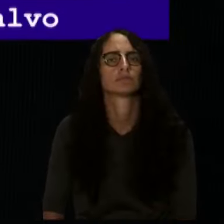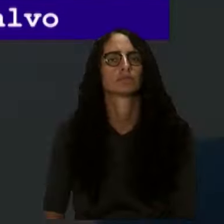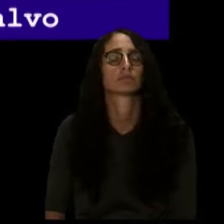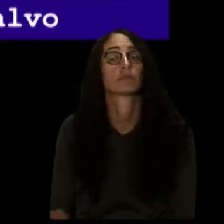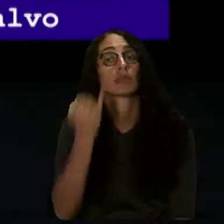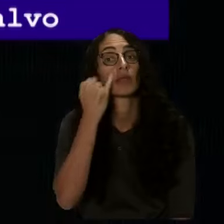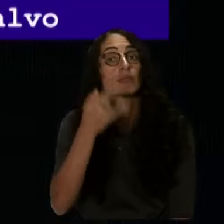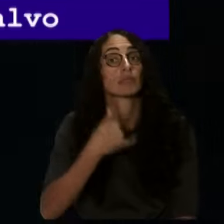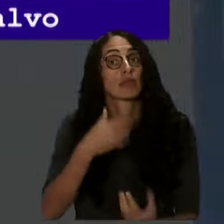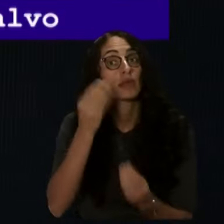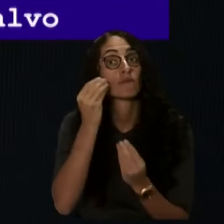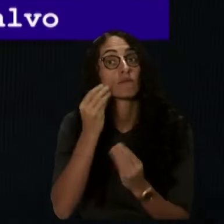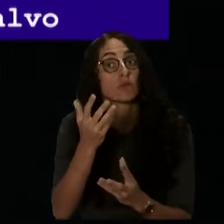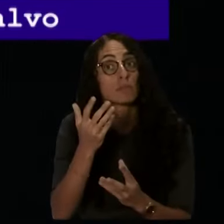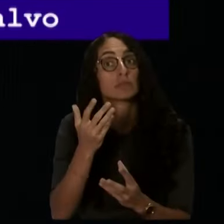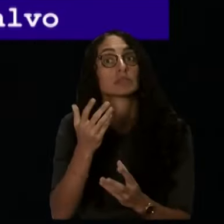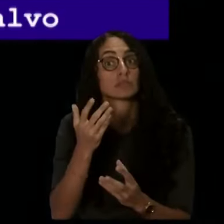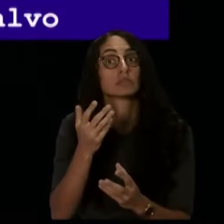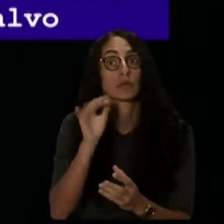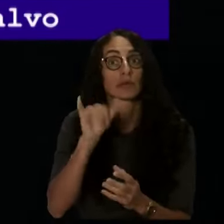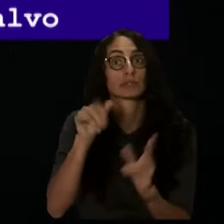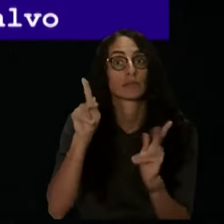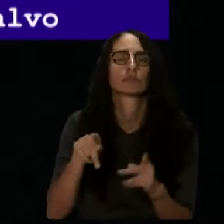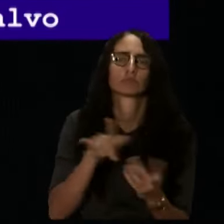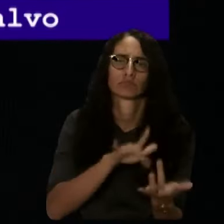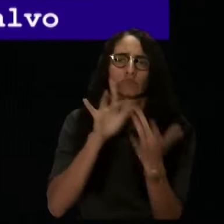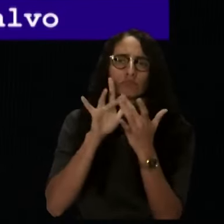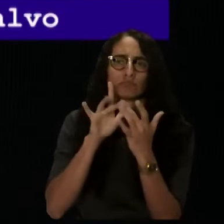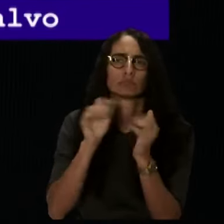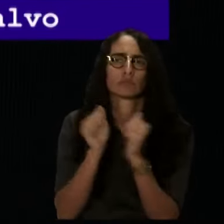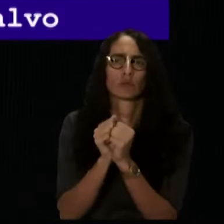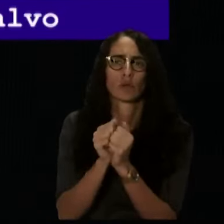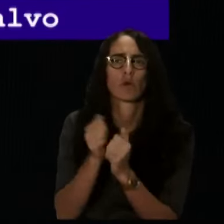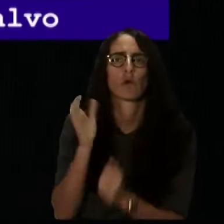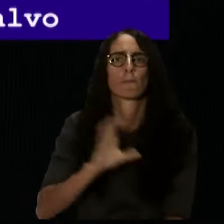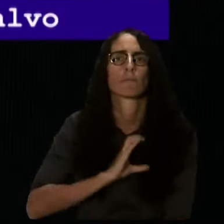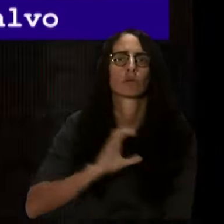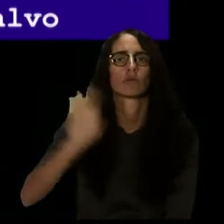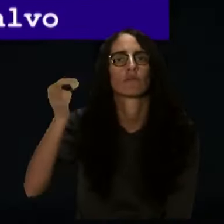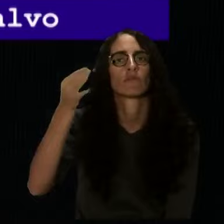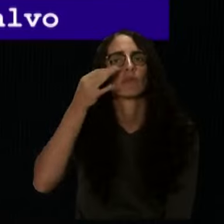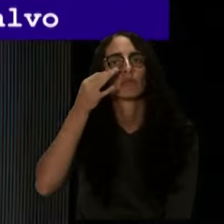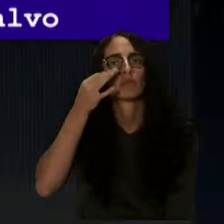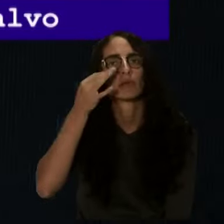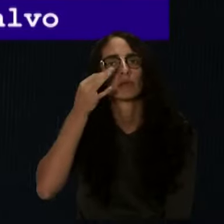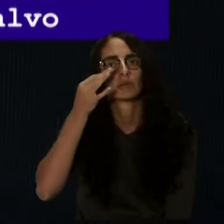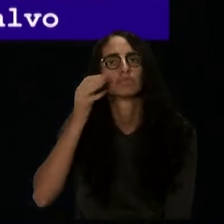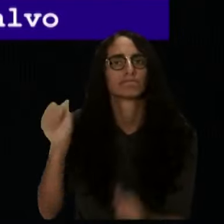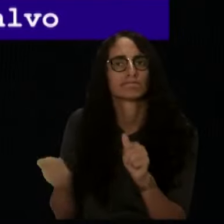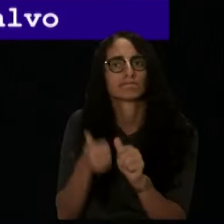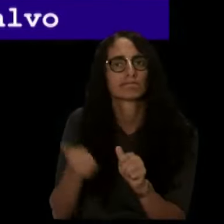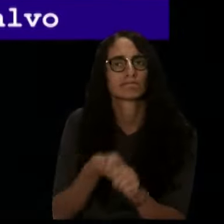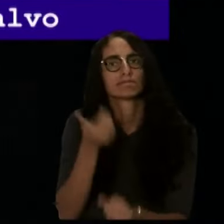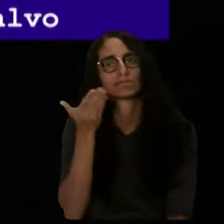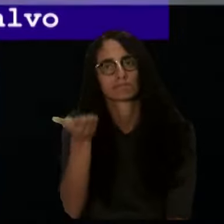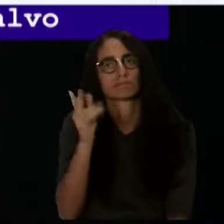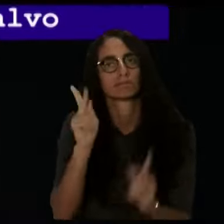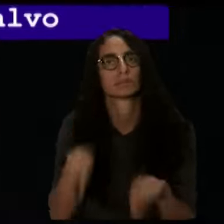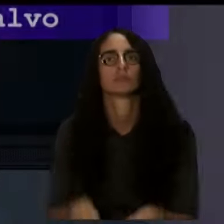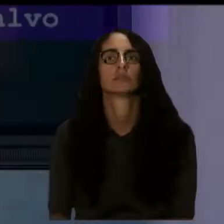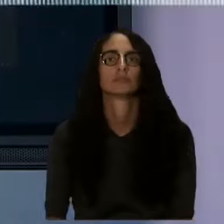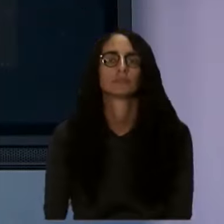tiene información que conduzca al arresto de este individuo comuníquese con los alguaciles federales que están tras los pasos de esta